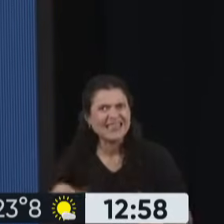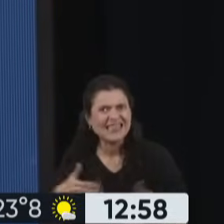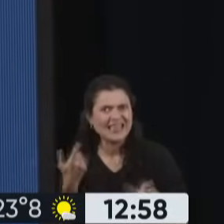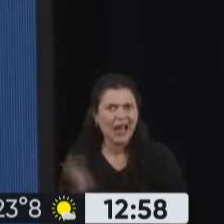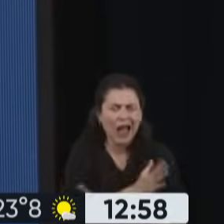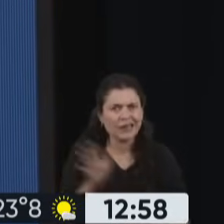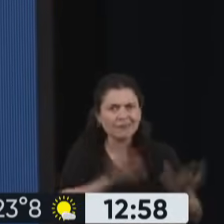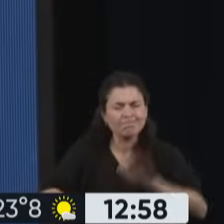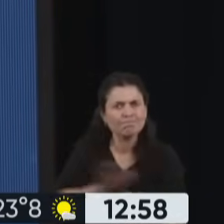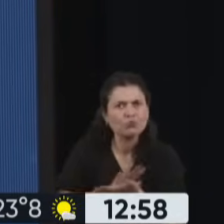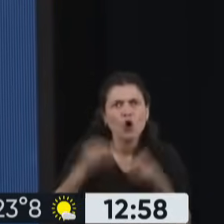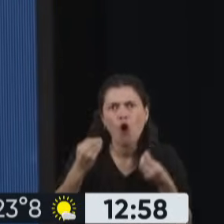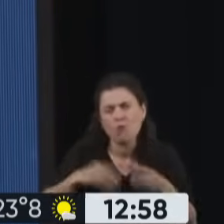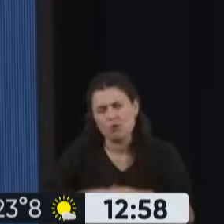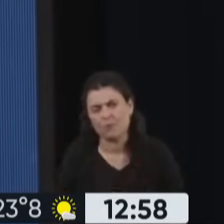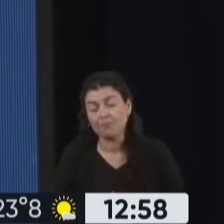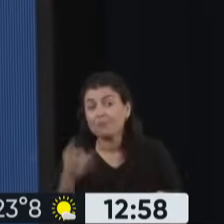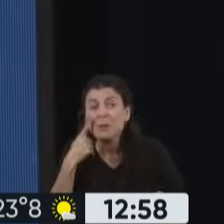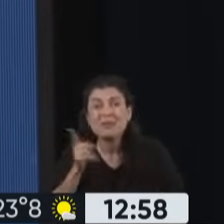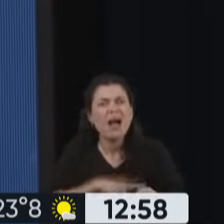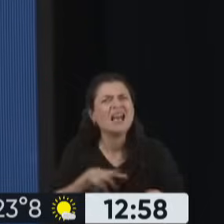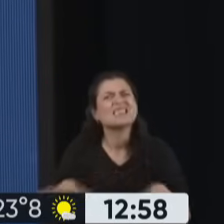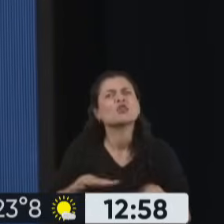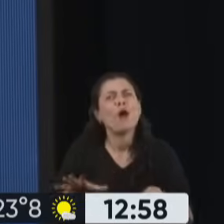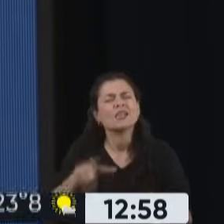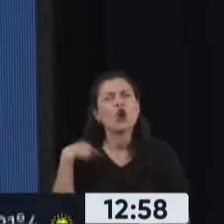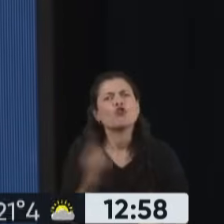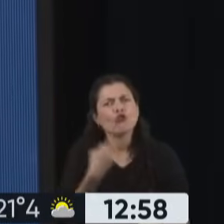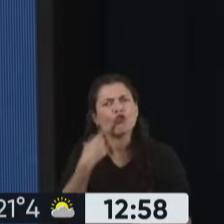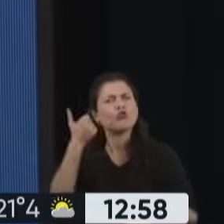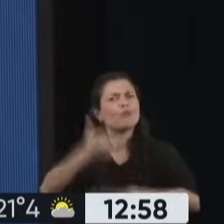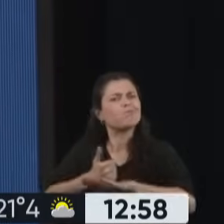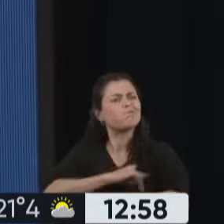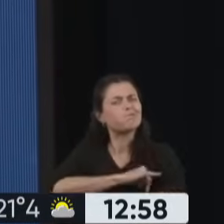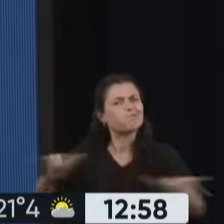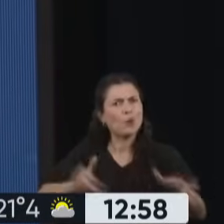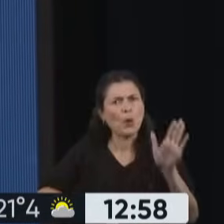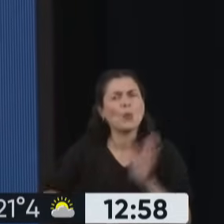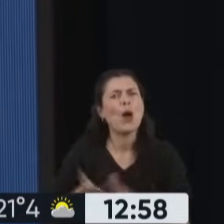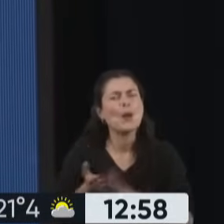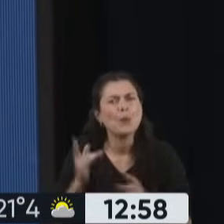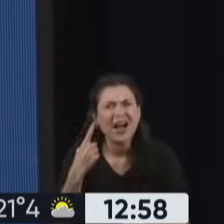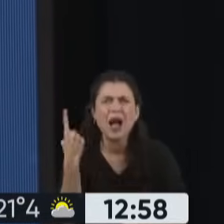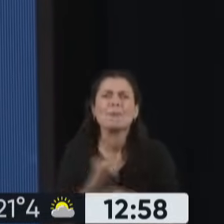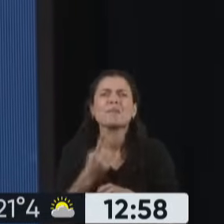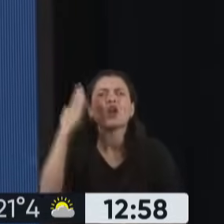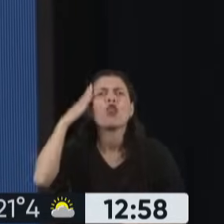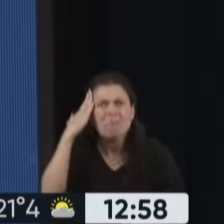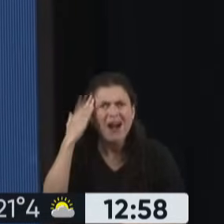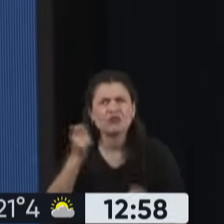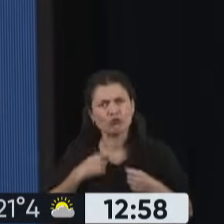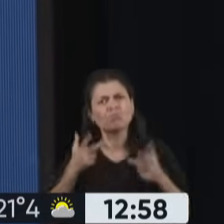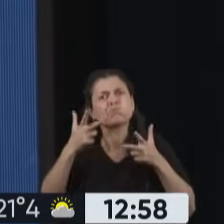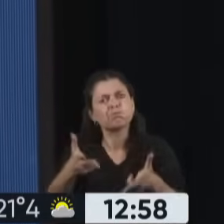en ese contexto, cuando nosotros anunciamos el 1 de marzo que